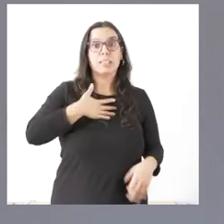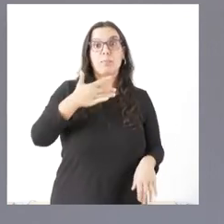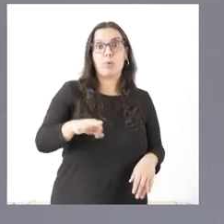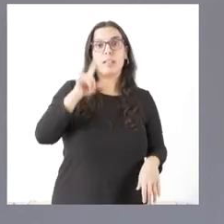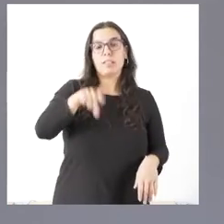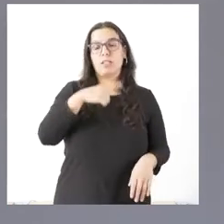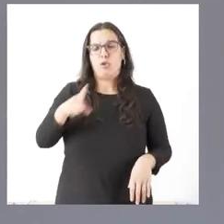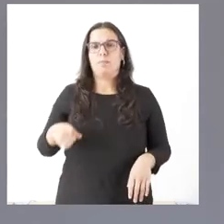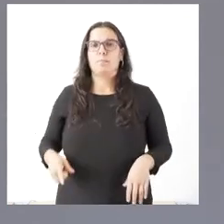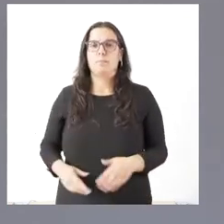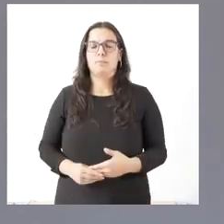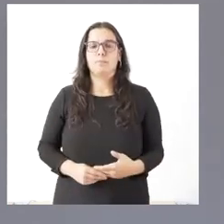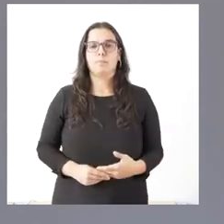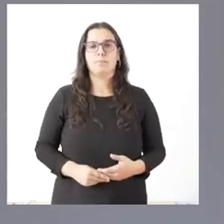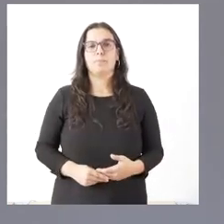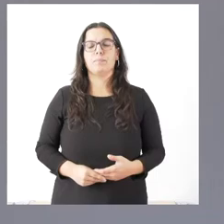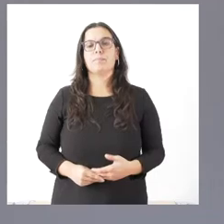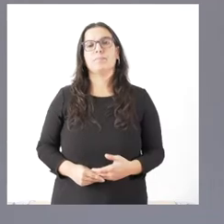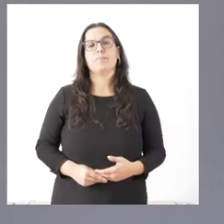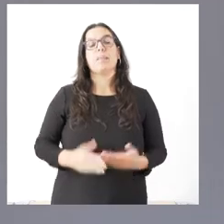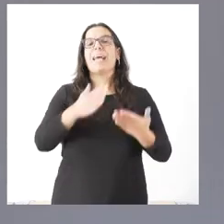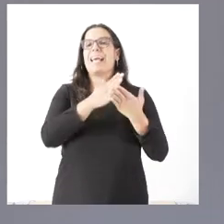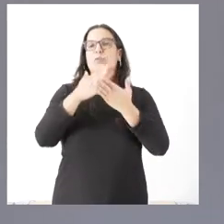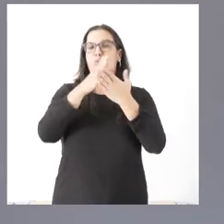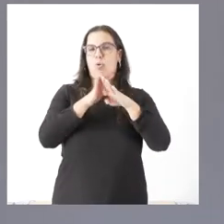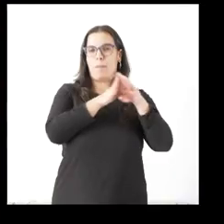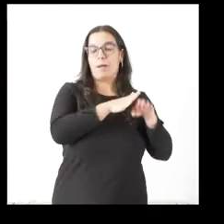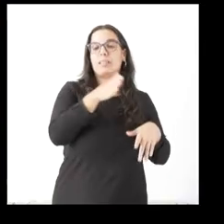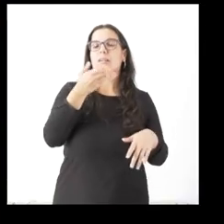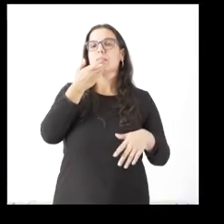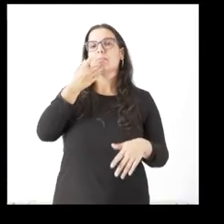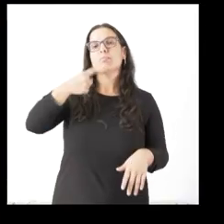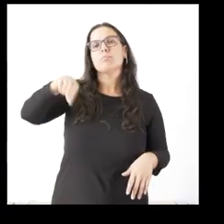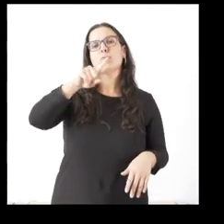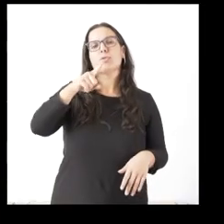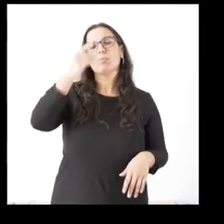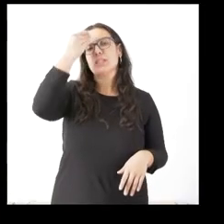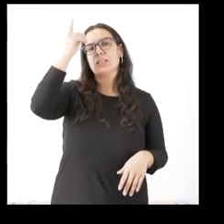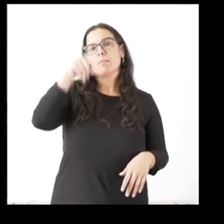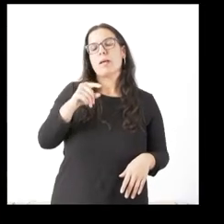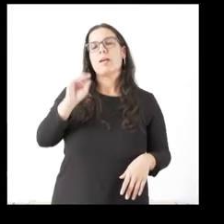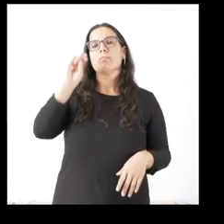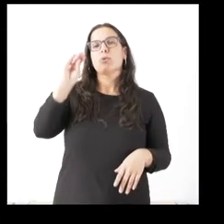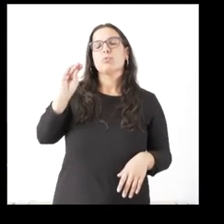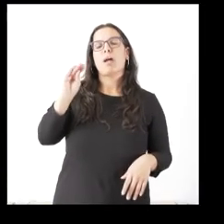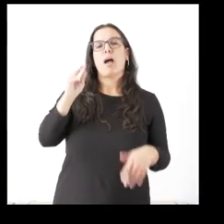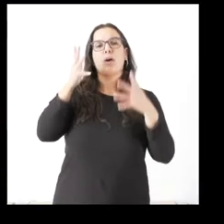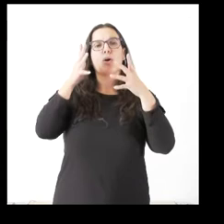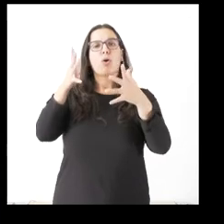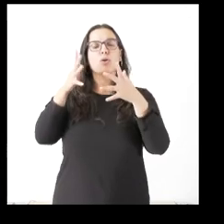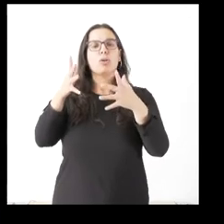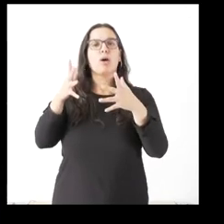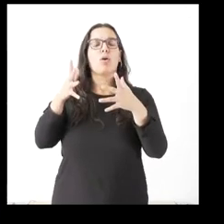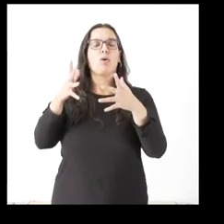expediente. Al margen del estudio, no sé si tienen también previsto solicitar al CSN algún tipo de informe que avale